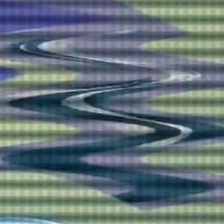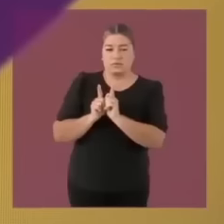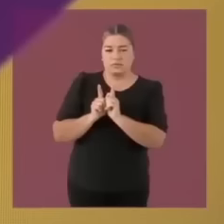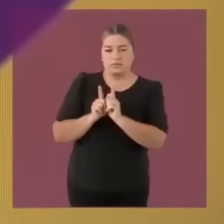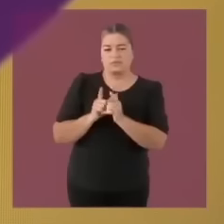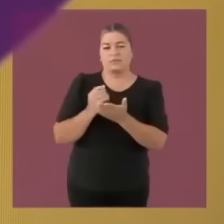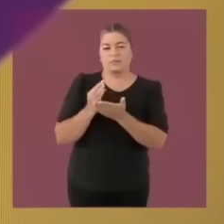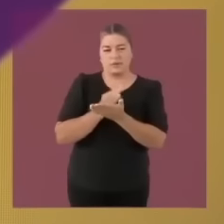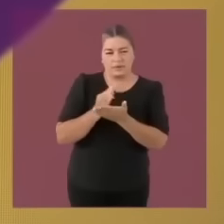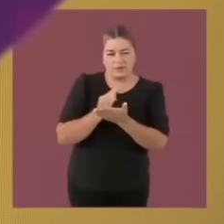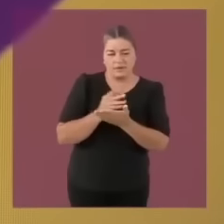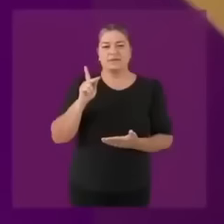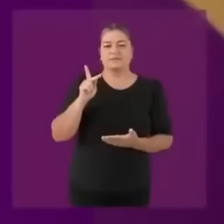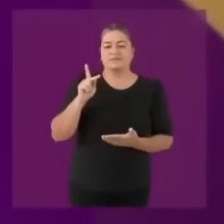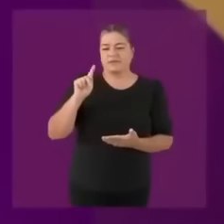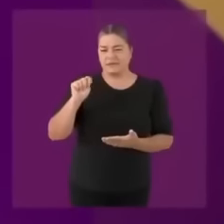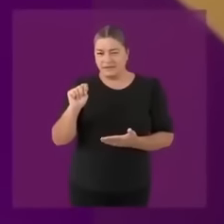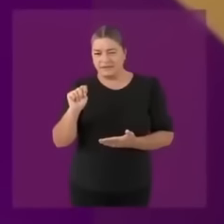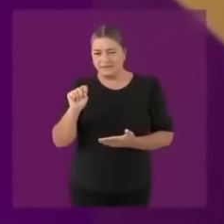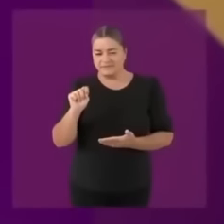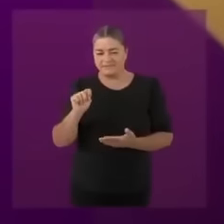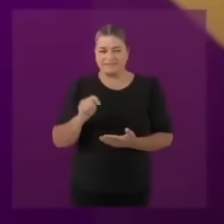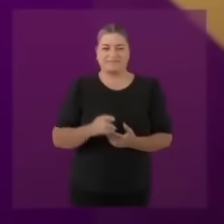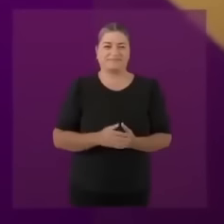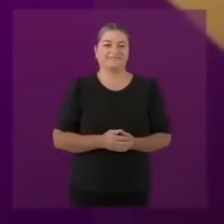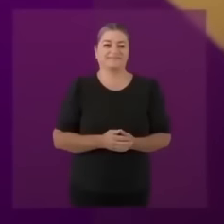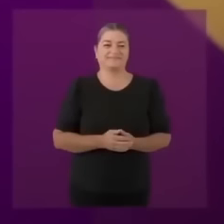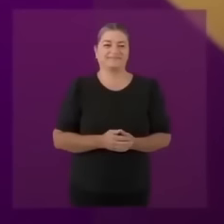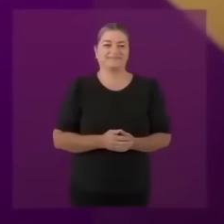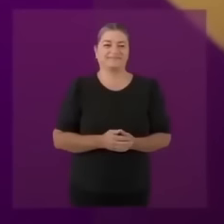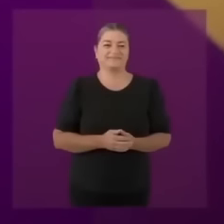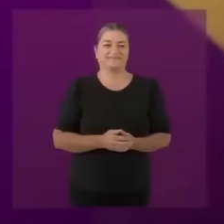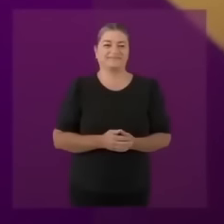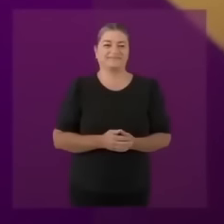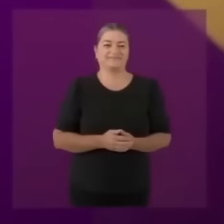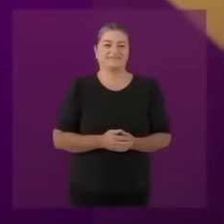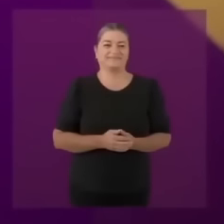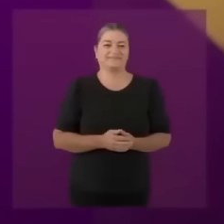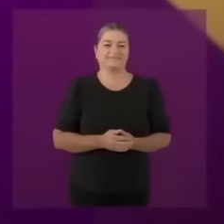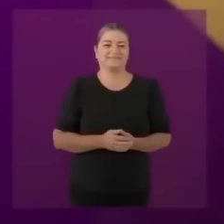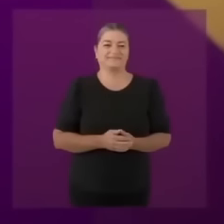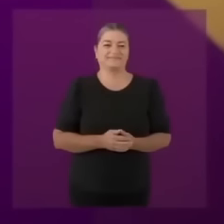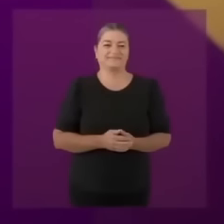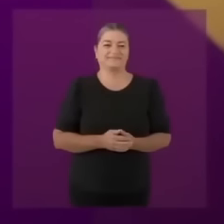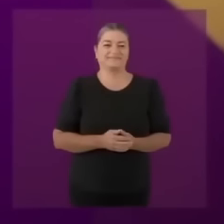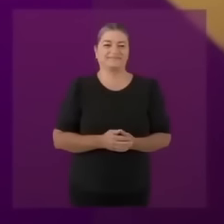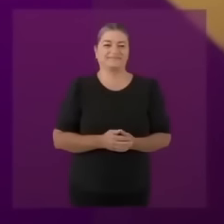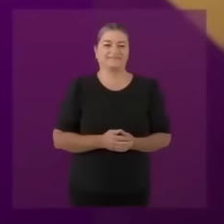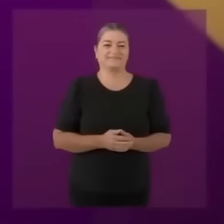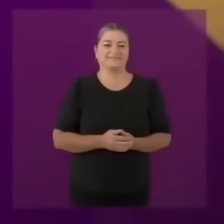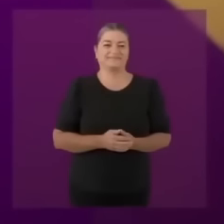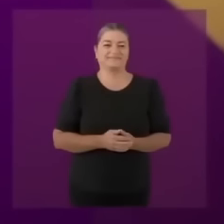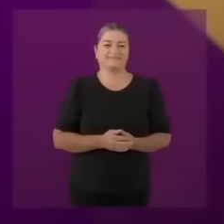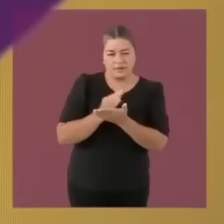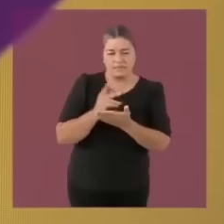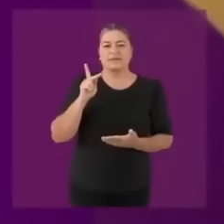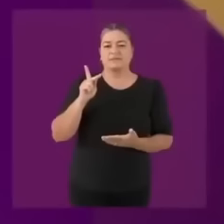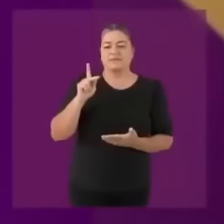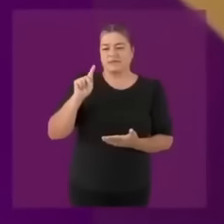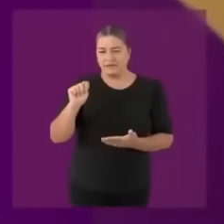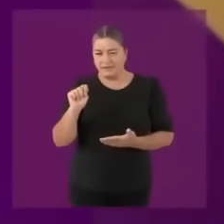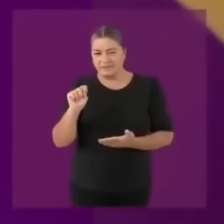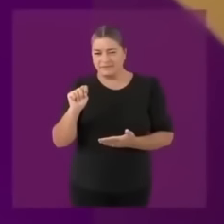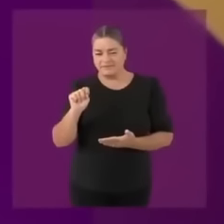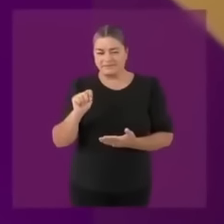¿Qué tal? Muy buenas noches. El candidato de Movimiento Ciudadano. Así deberían llamarse los partidos políticos, perdón.